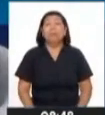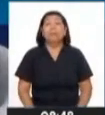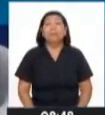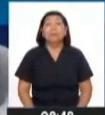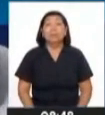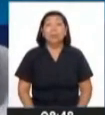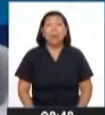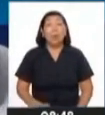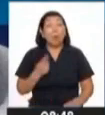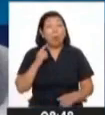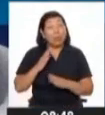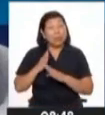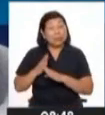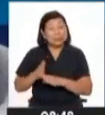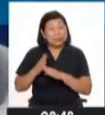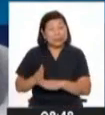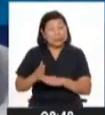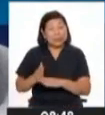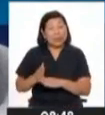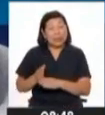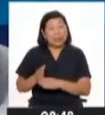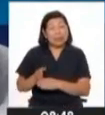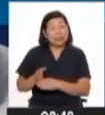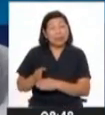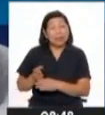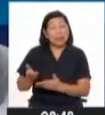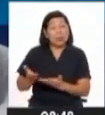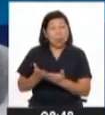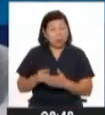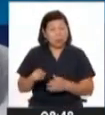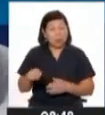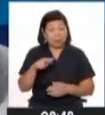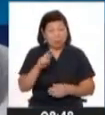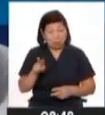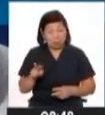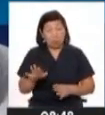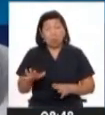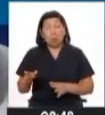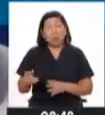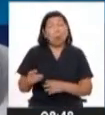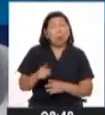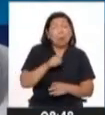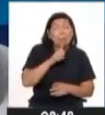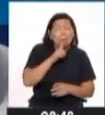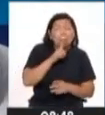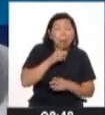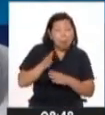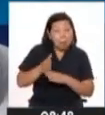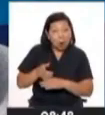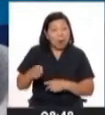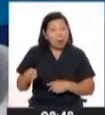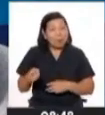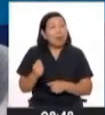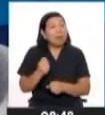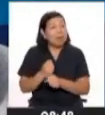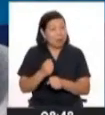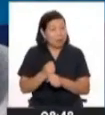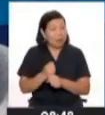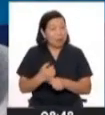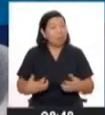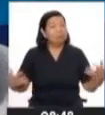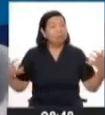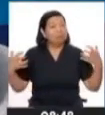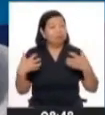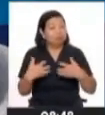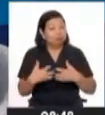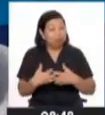el bullying, si bien es el entorno, el colegio donde se está presentando esta violencia, es un trabajo que se debe